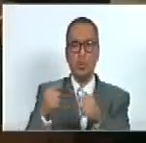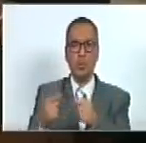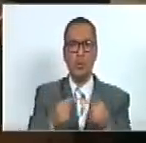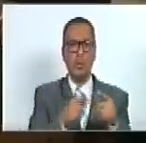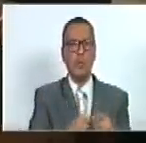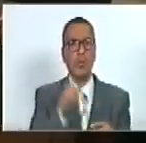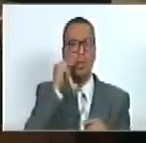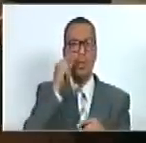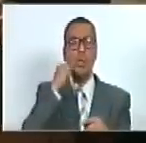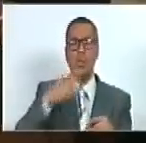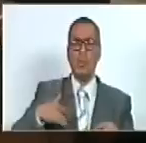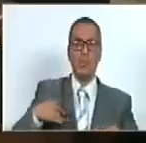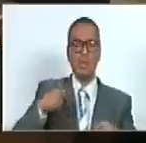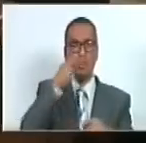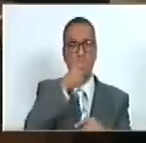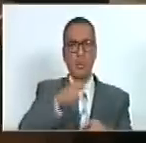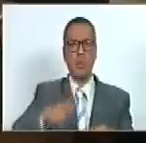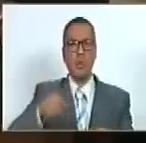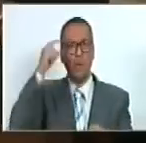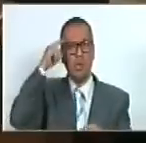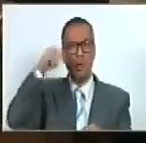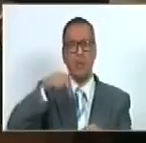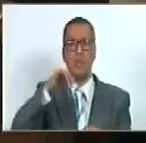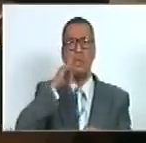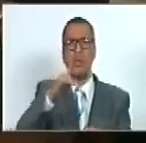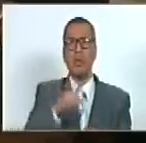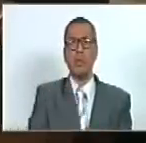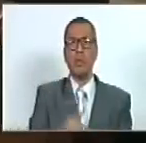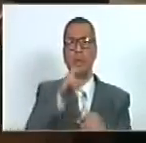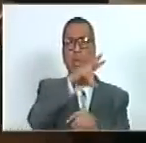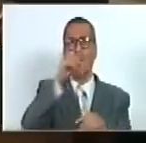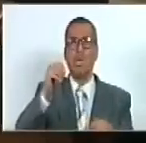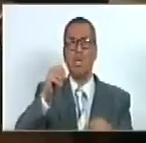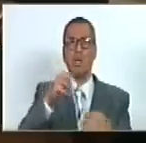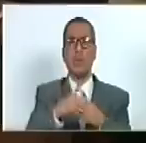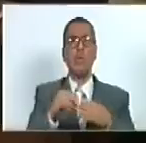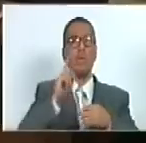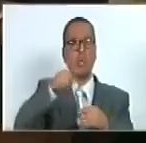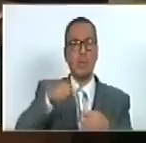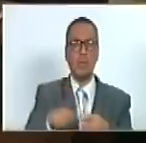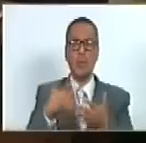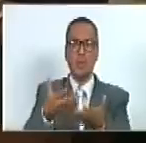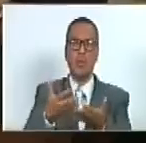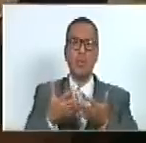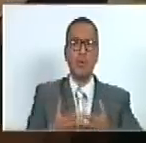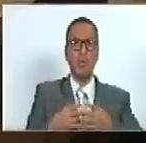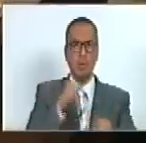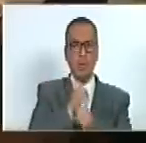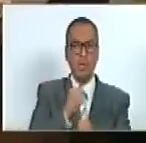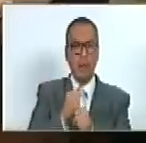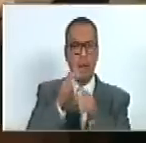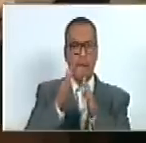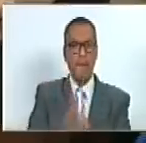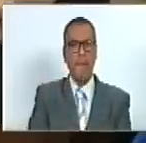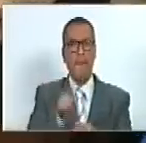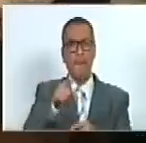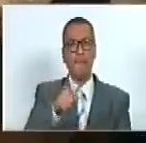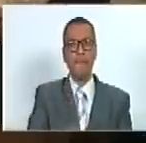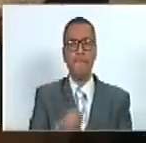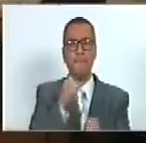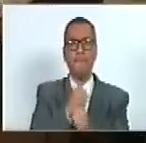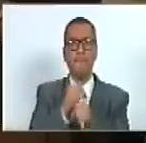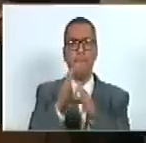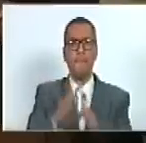un hombre sensible con el pueblo, hoy anunció que son 30 dólares también que van a recibir los trabajadores y las